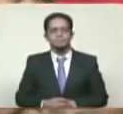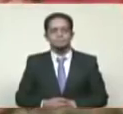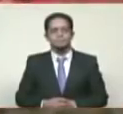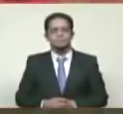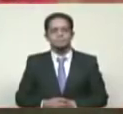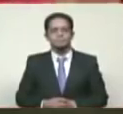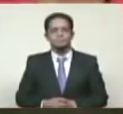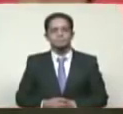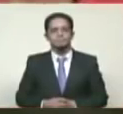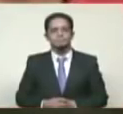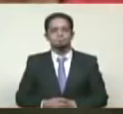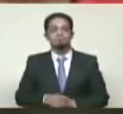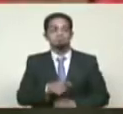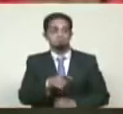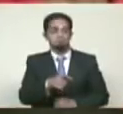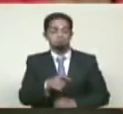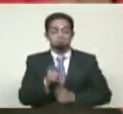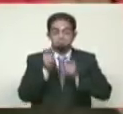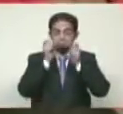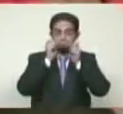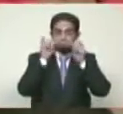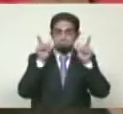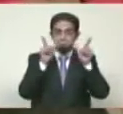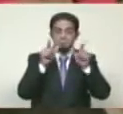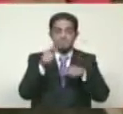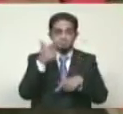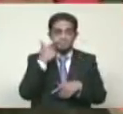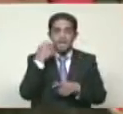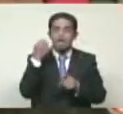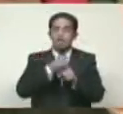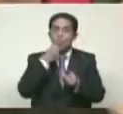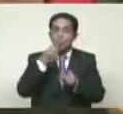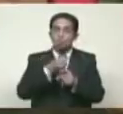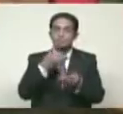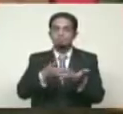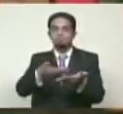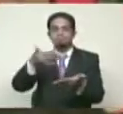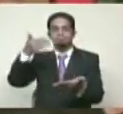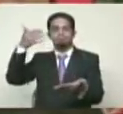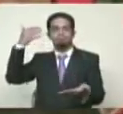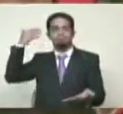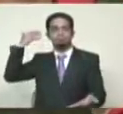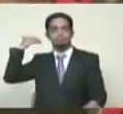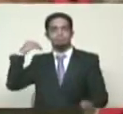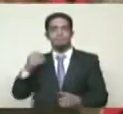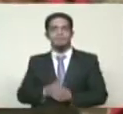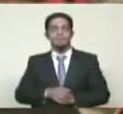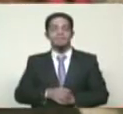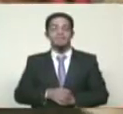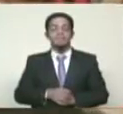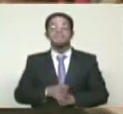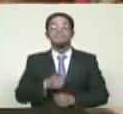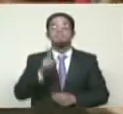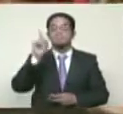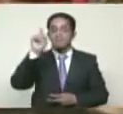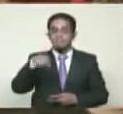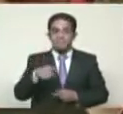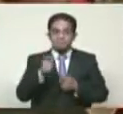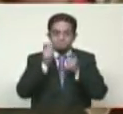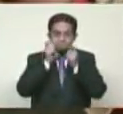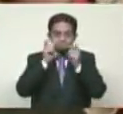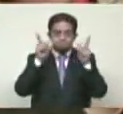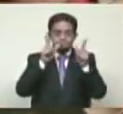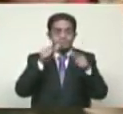Es admirable esta lucha de todos estos siglos y es admirable la lucha de este